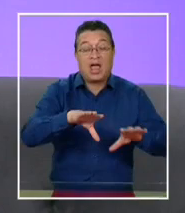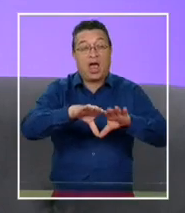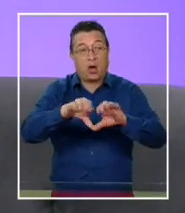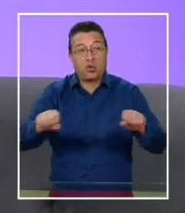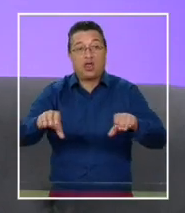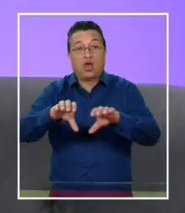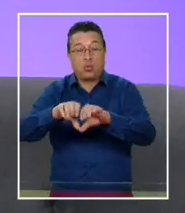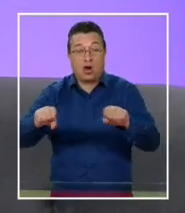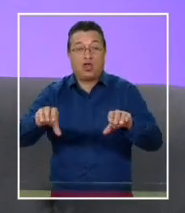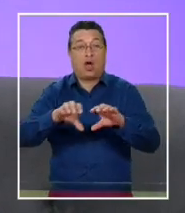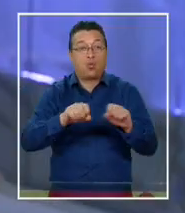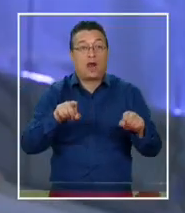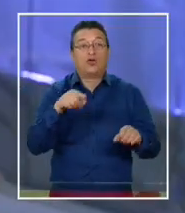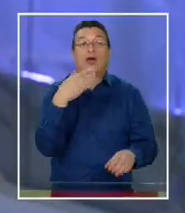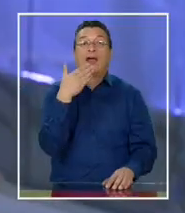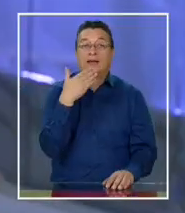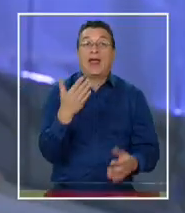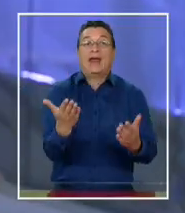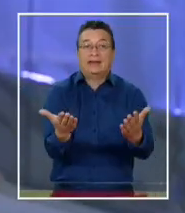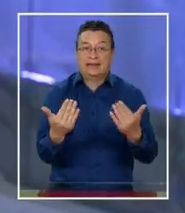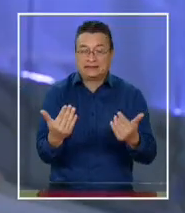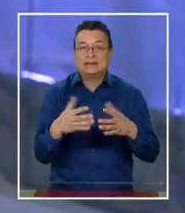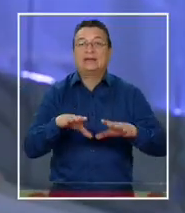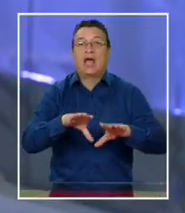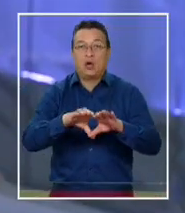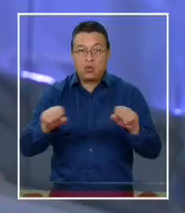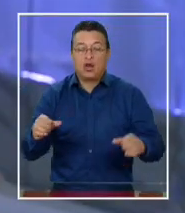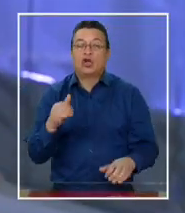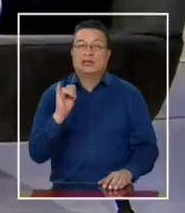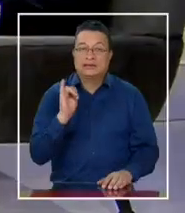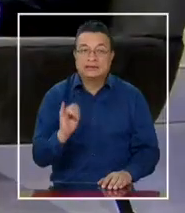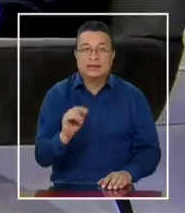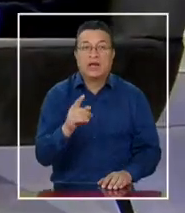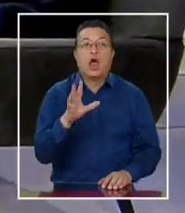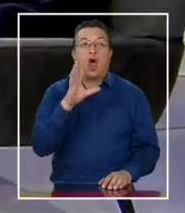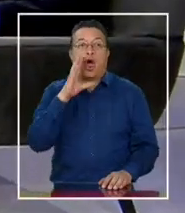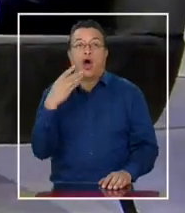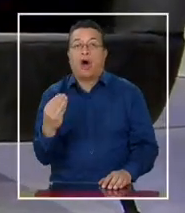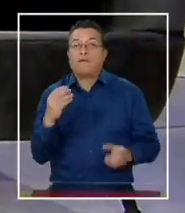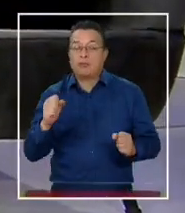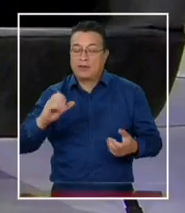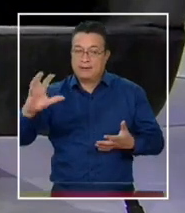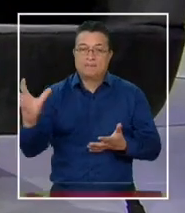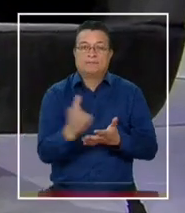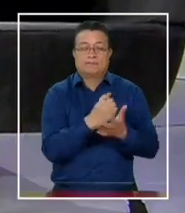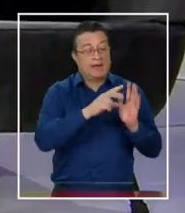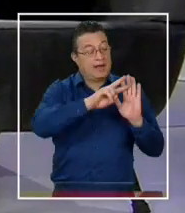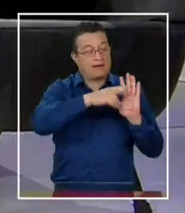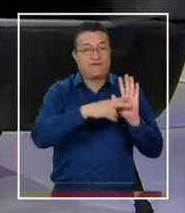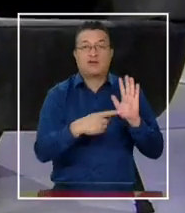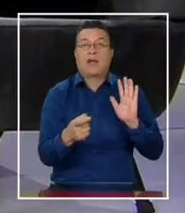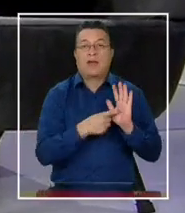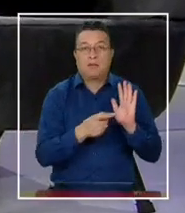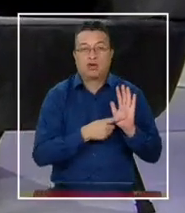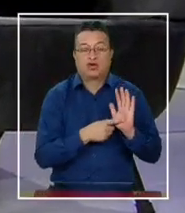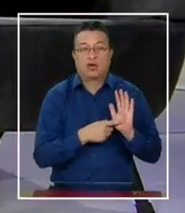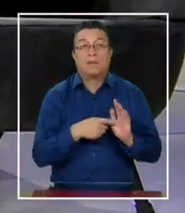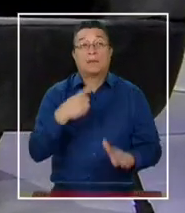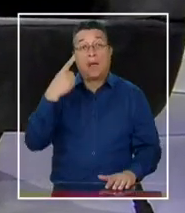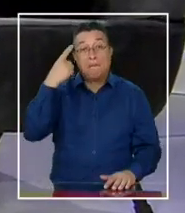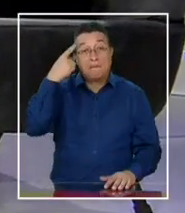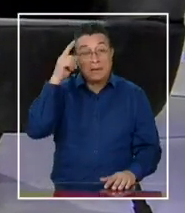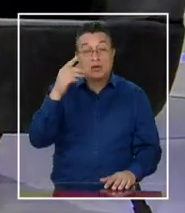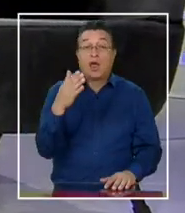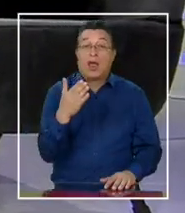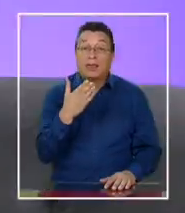rápidamente habló ese día de la necesidad de llegar a acuerdos cierto evidentemente para poder sacar adelante la reforma tributaria pero al